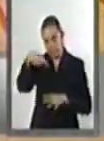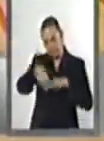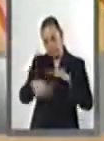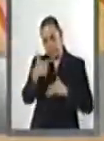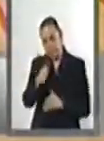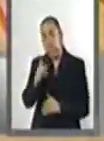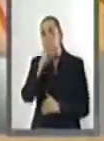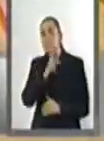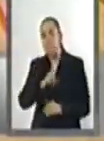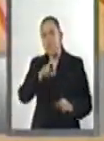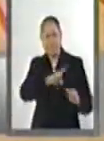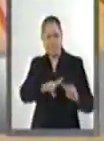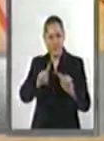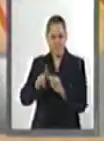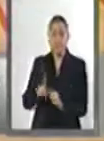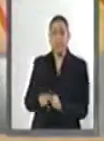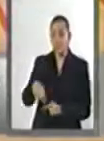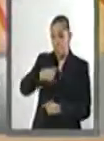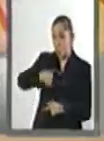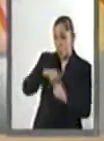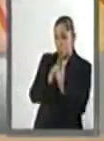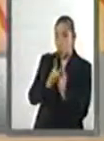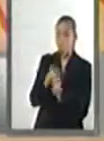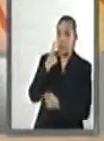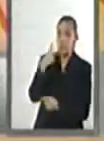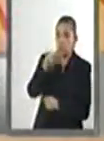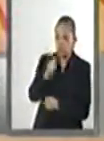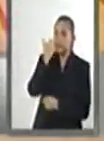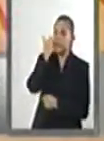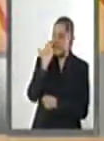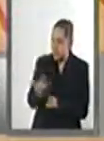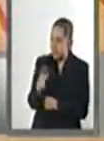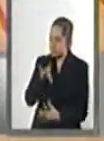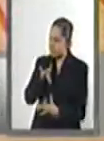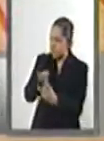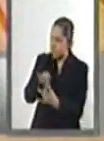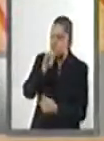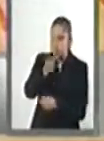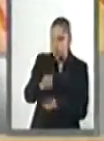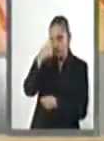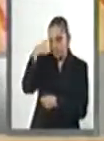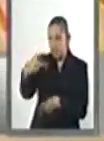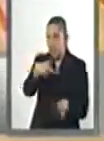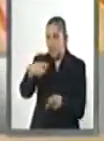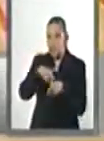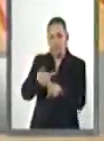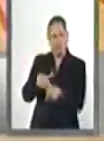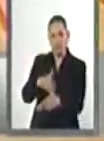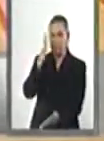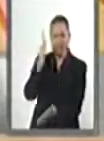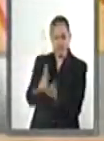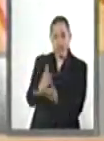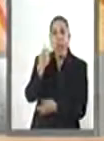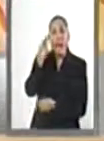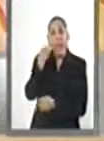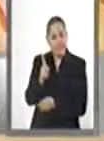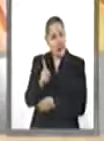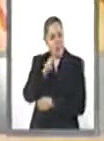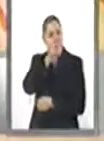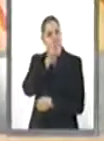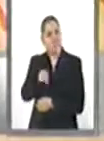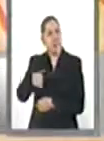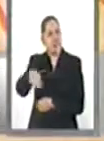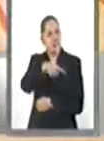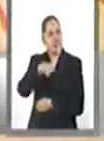las medidas que se requieran para acabar con este robo en el país. Sin embargo, entendemos que para lograr